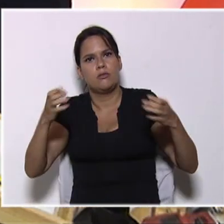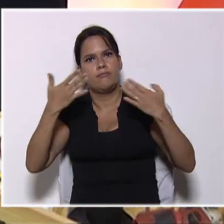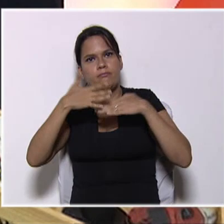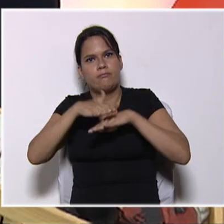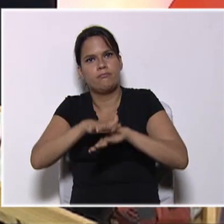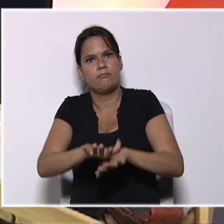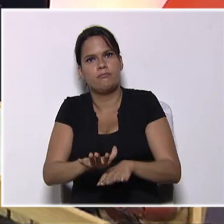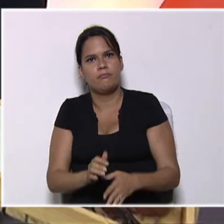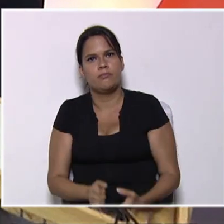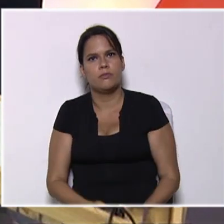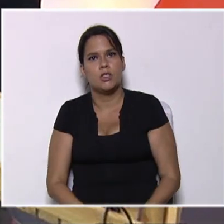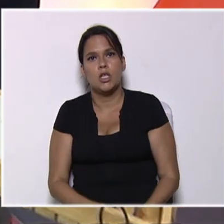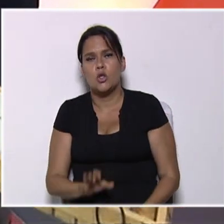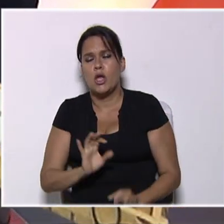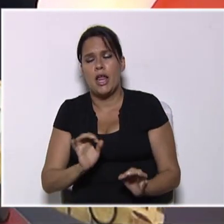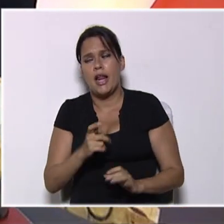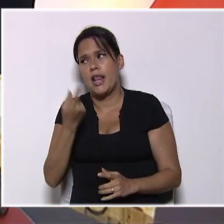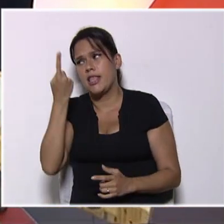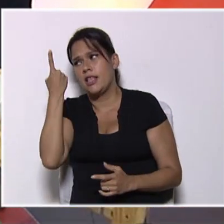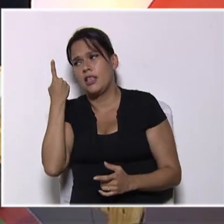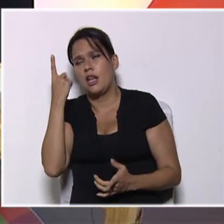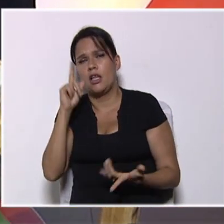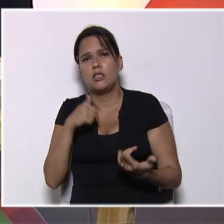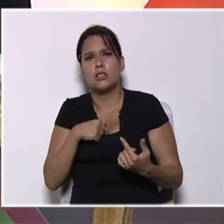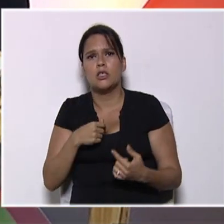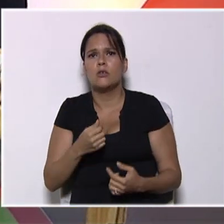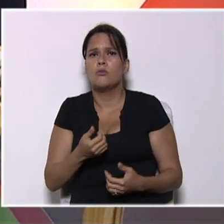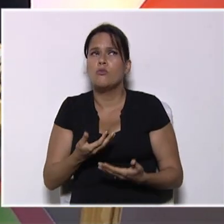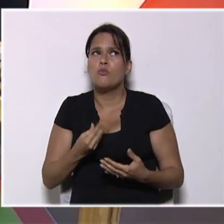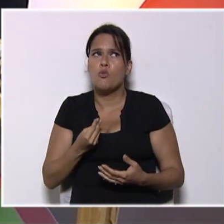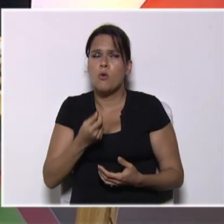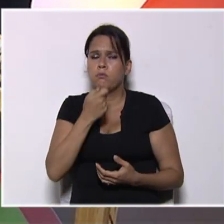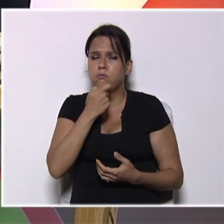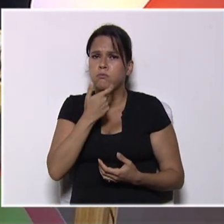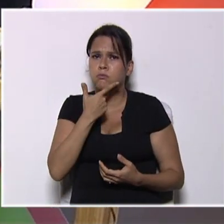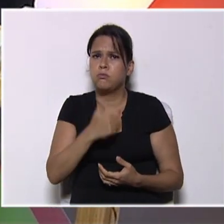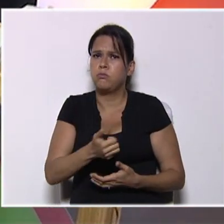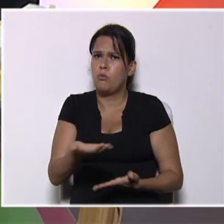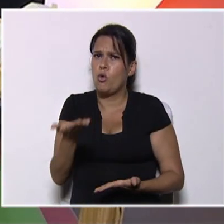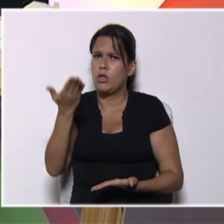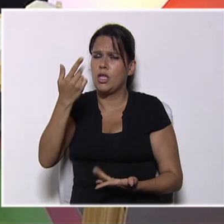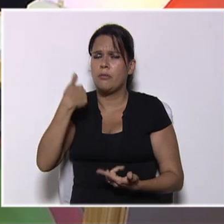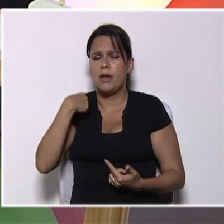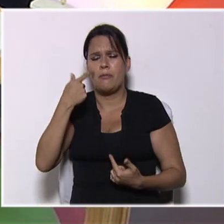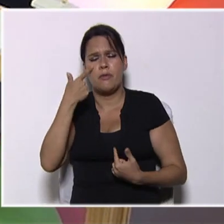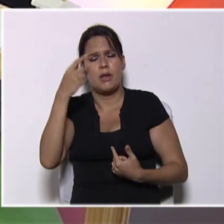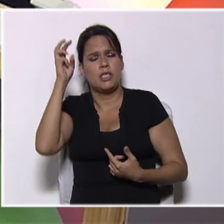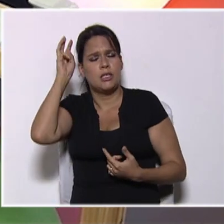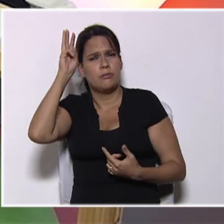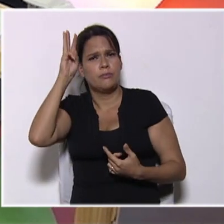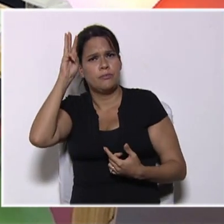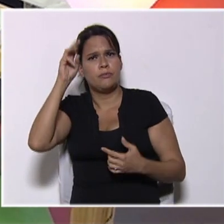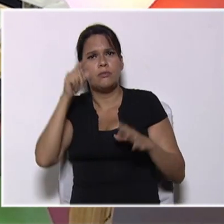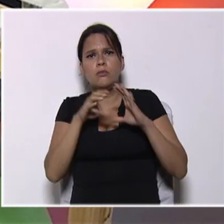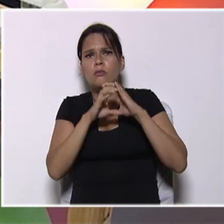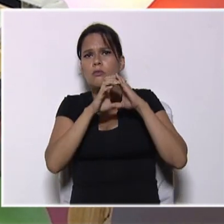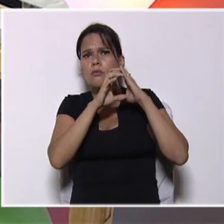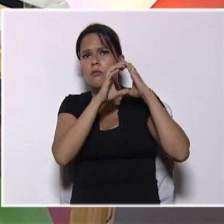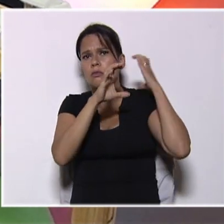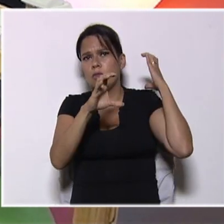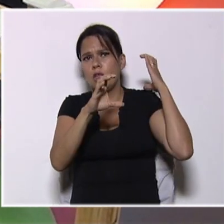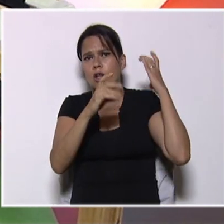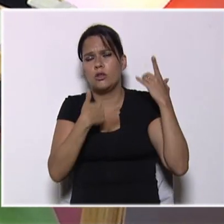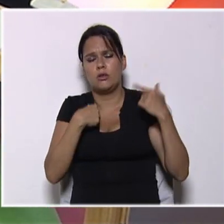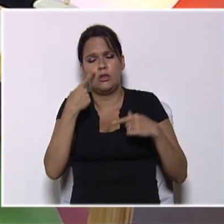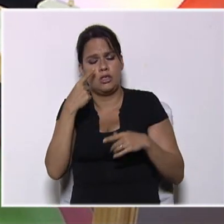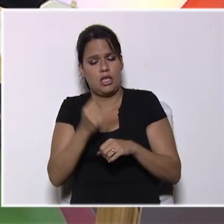y no dejar a nadie atrás, de verdad que ha sido un honor para mí ver a esa profesora en el carrito por puesto con un poco de bolsa, qué pero bonito, que eran los trabajos